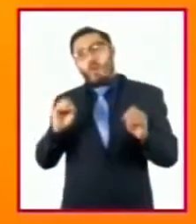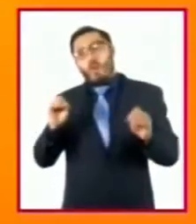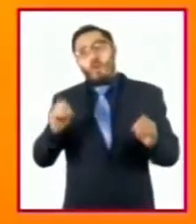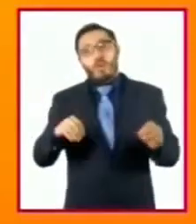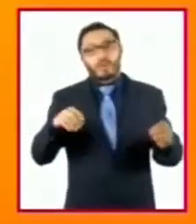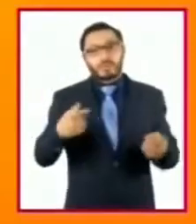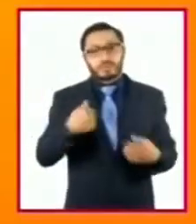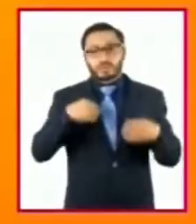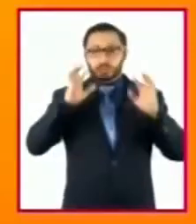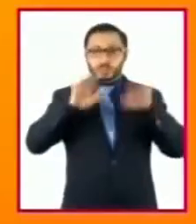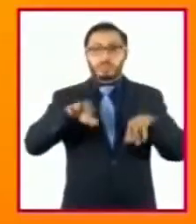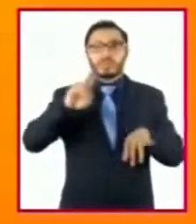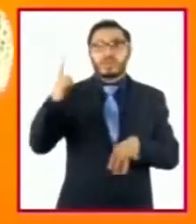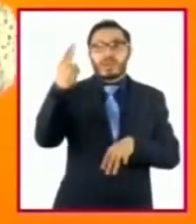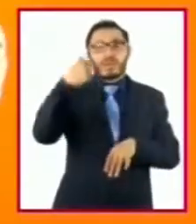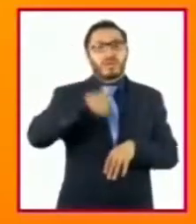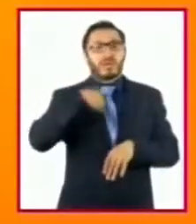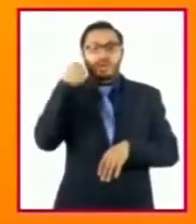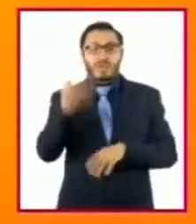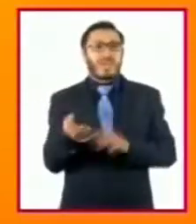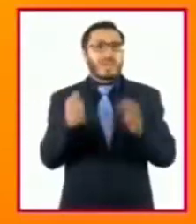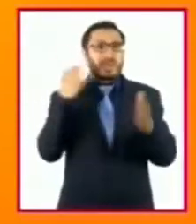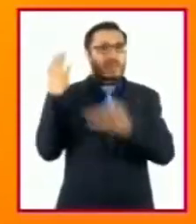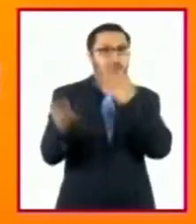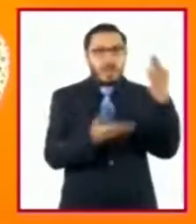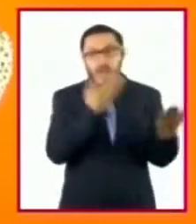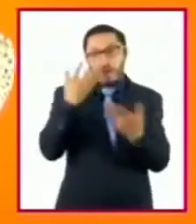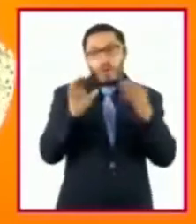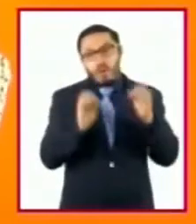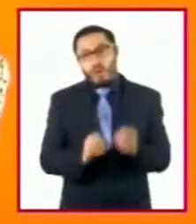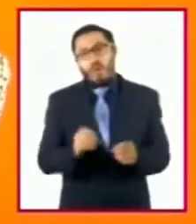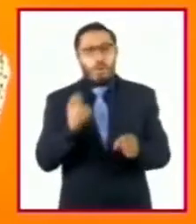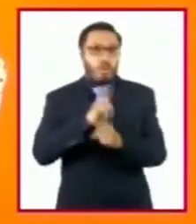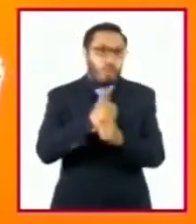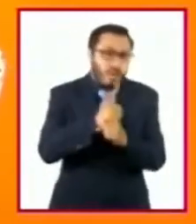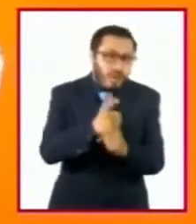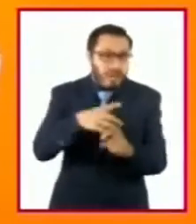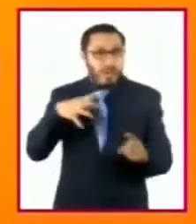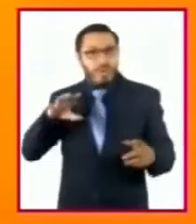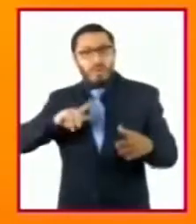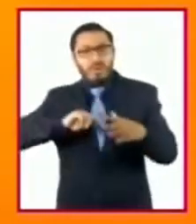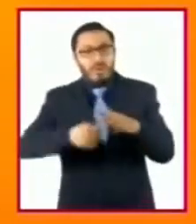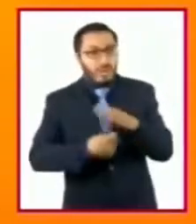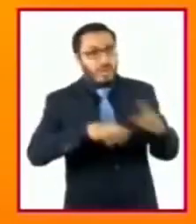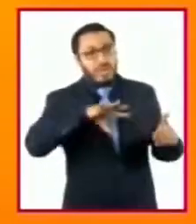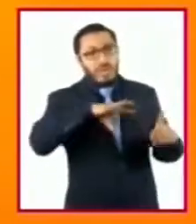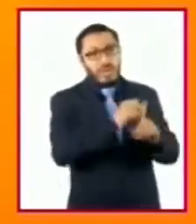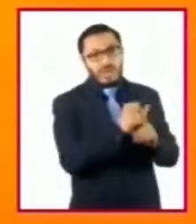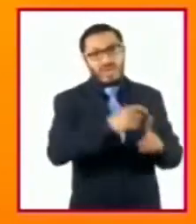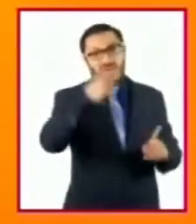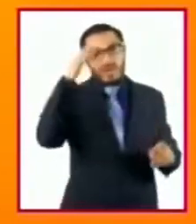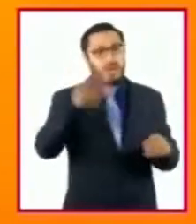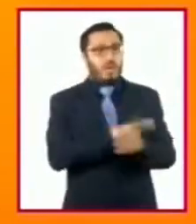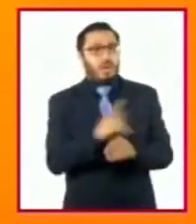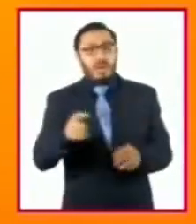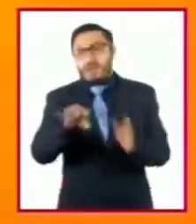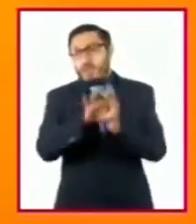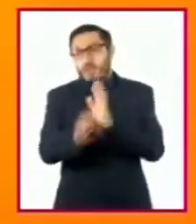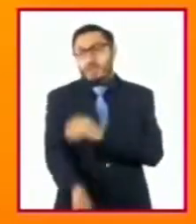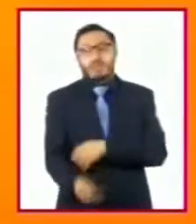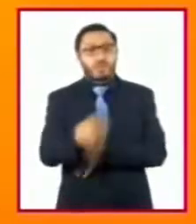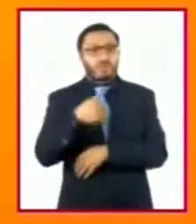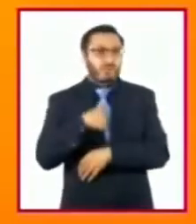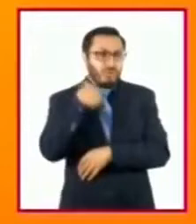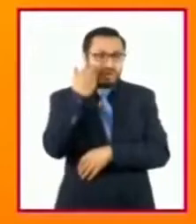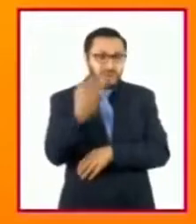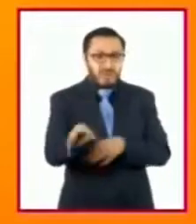yo quiero estudiar? ¿O qué necesito para tener esta carrera técnica? Porque a mí me gustaría trabajar en la industria